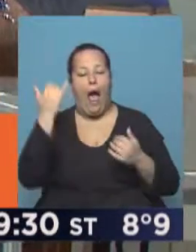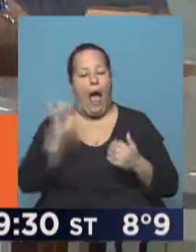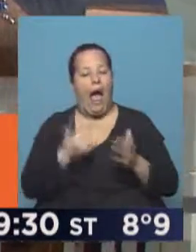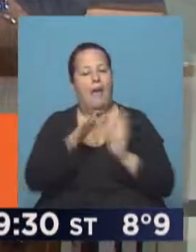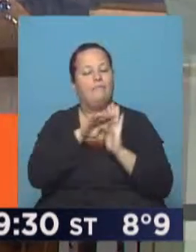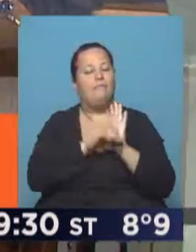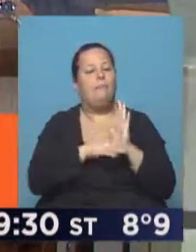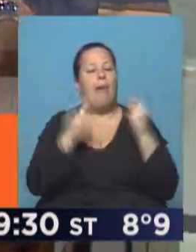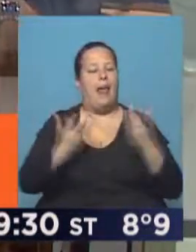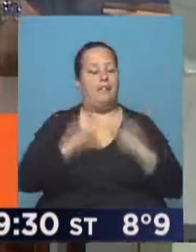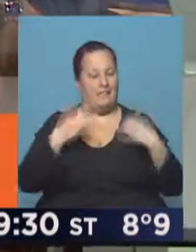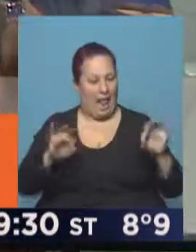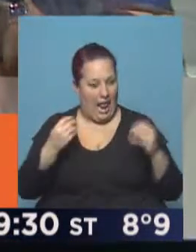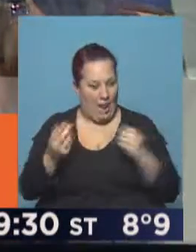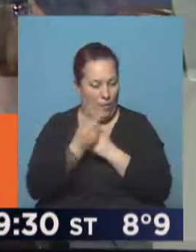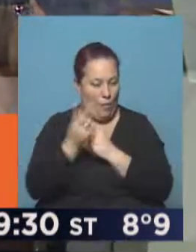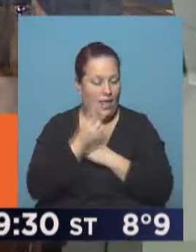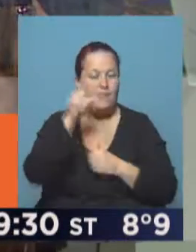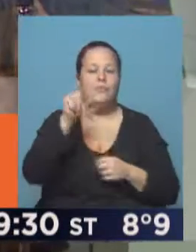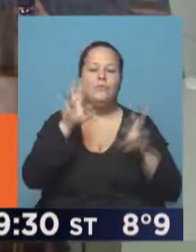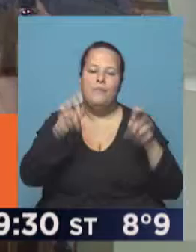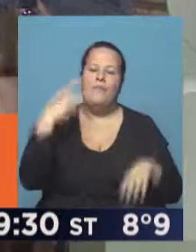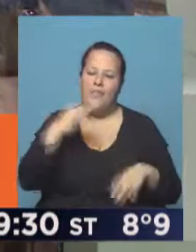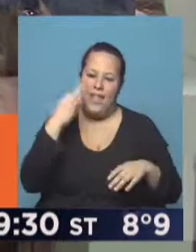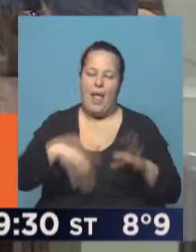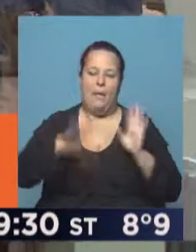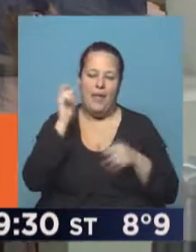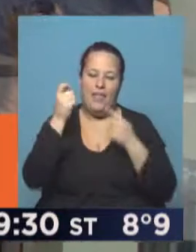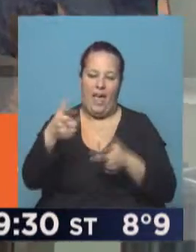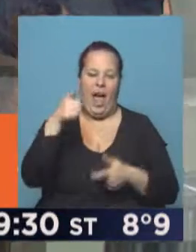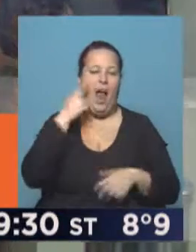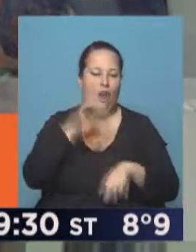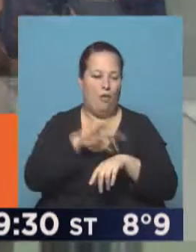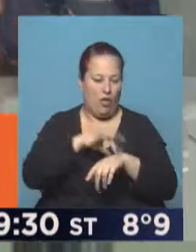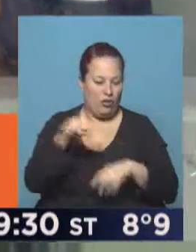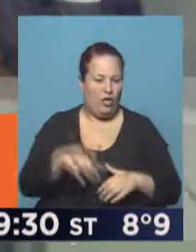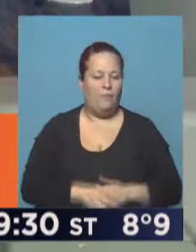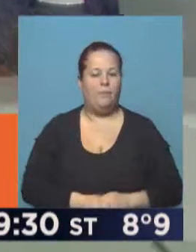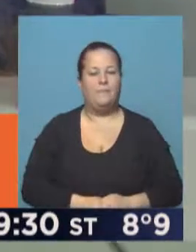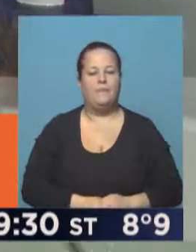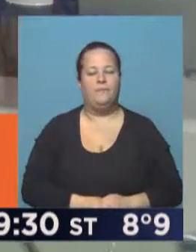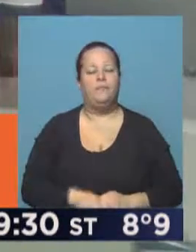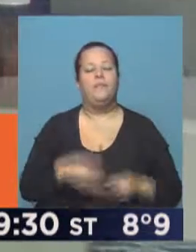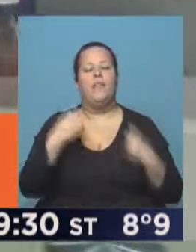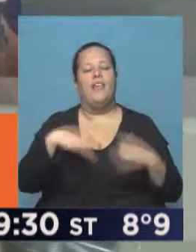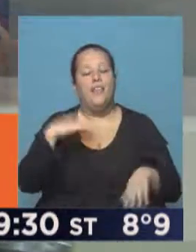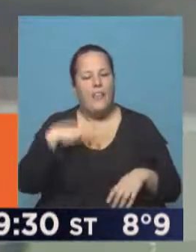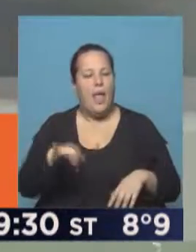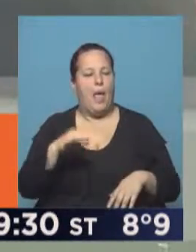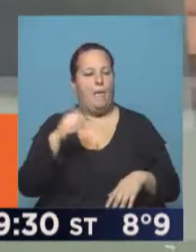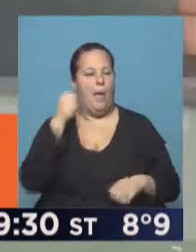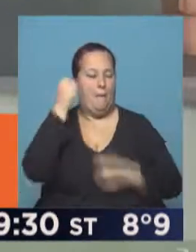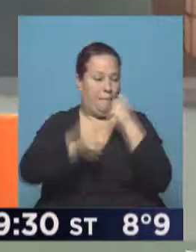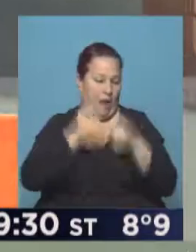la legítima defensa? Que es la figura que debería aplicársele al doctor Cataldo, que tiene que haber una